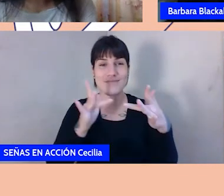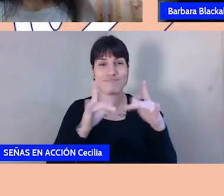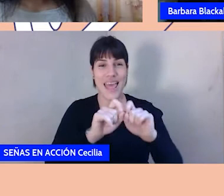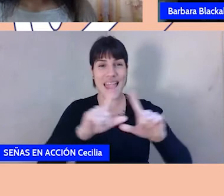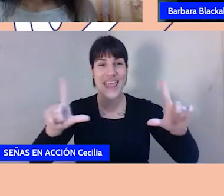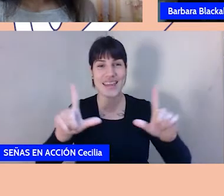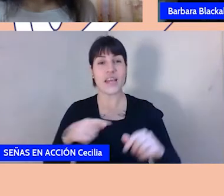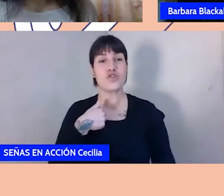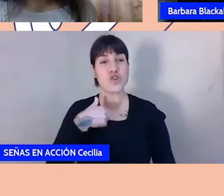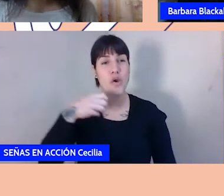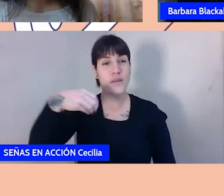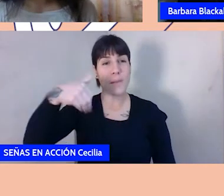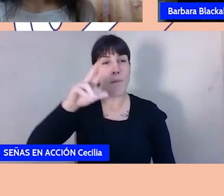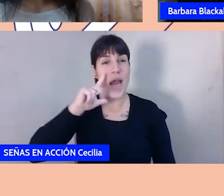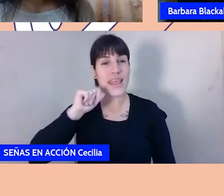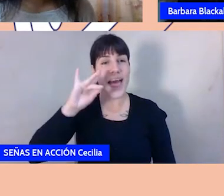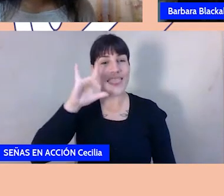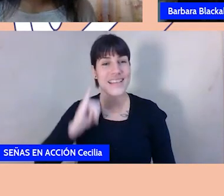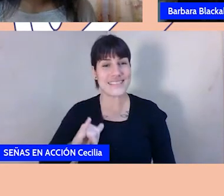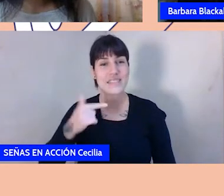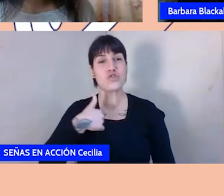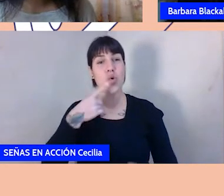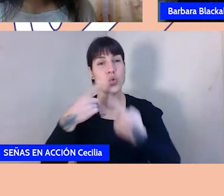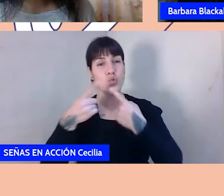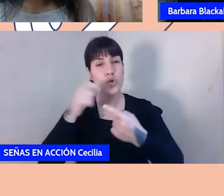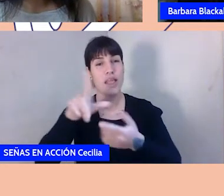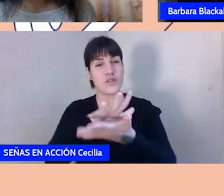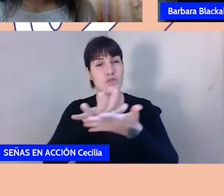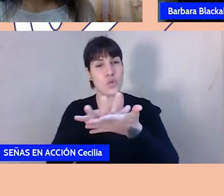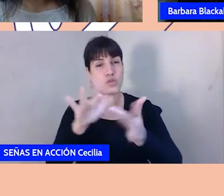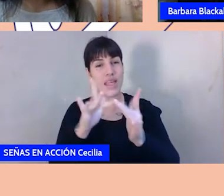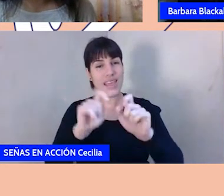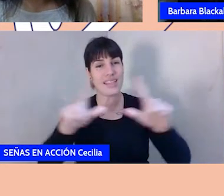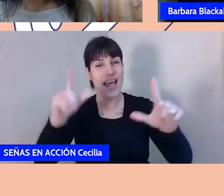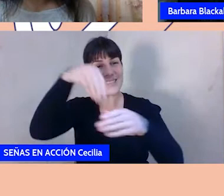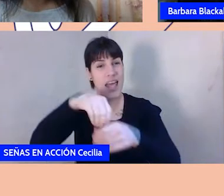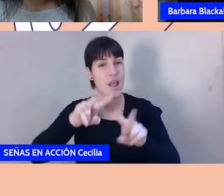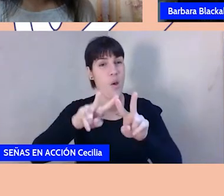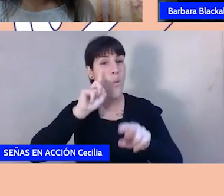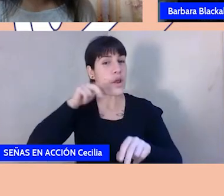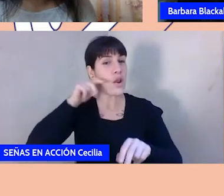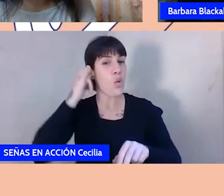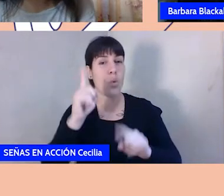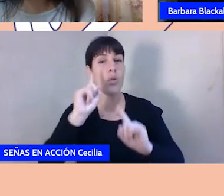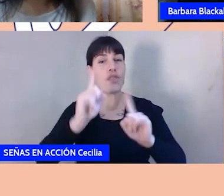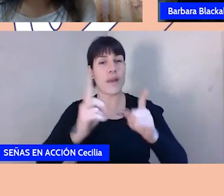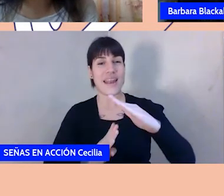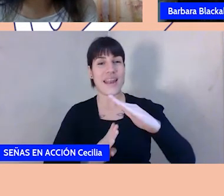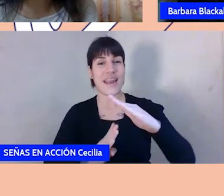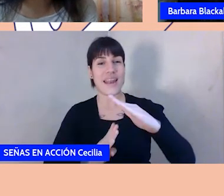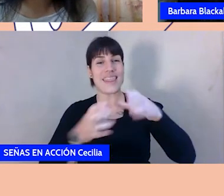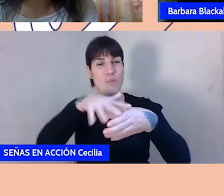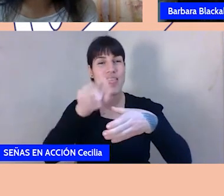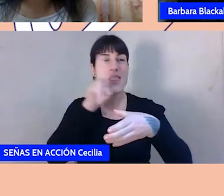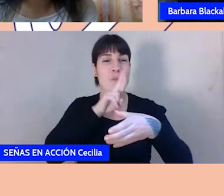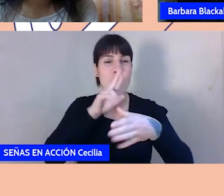soy consultora de soluciones digitales en Wingu y también líder de la comunidad de mujeres en tecnología de Salesforce